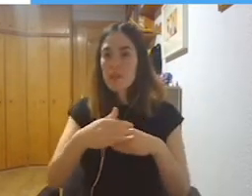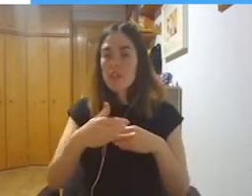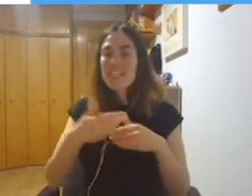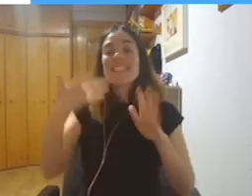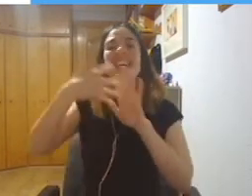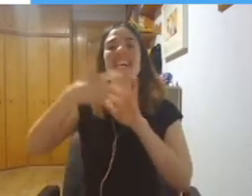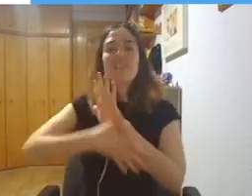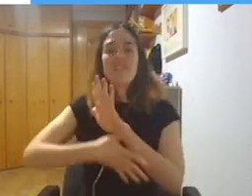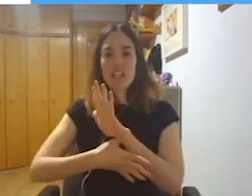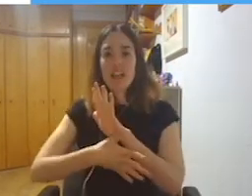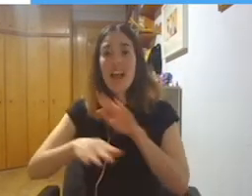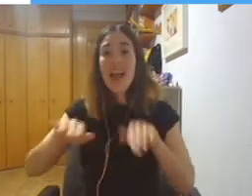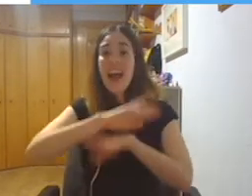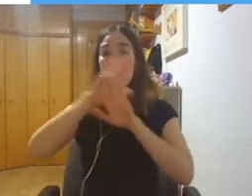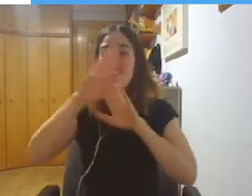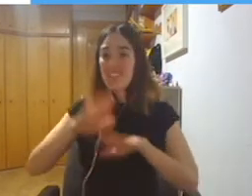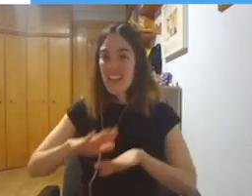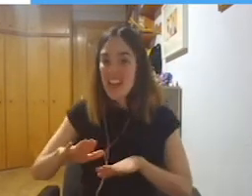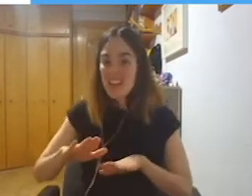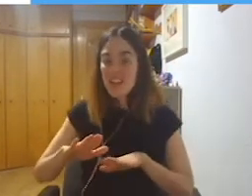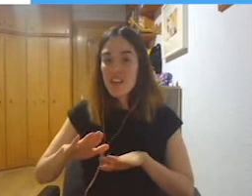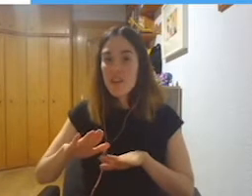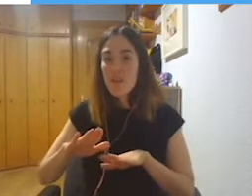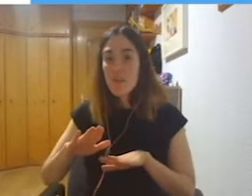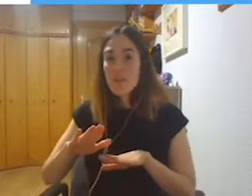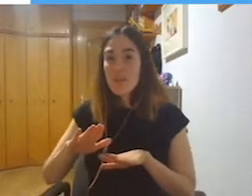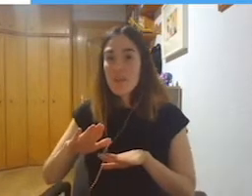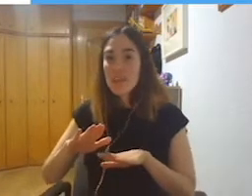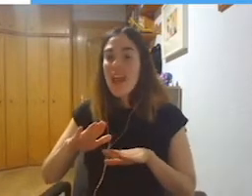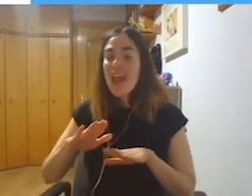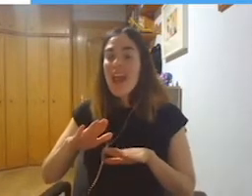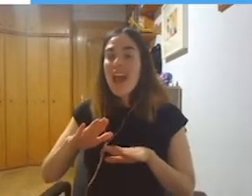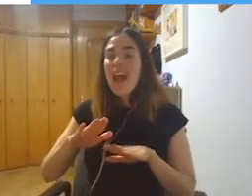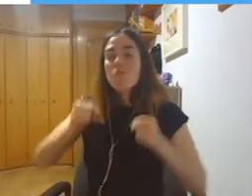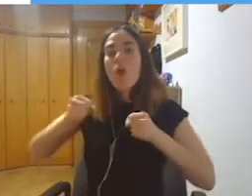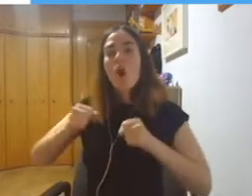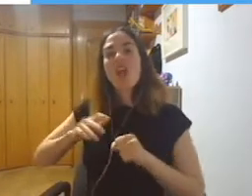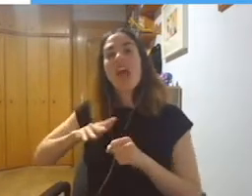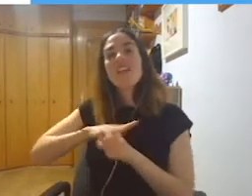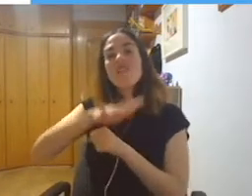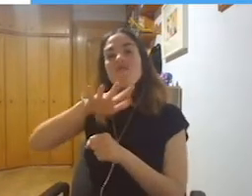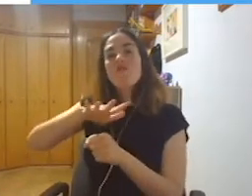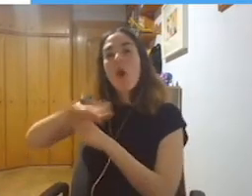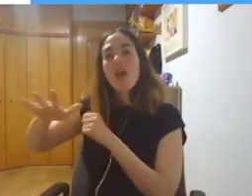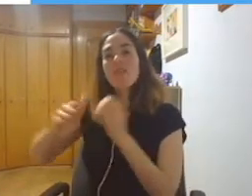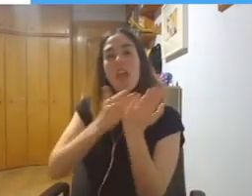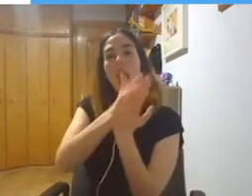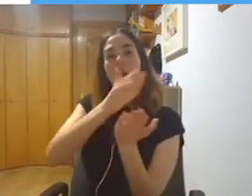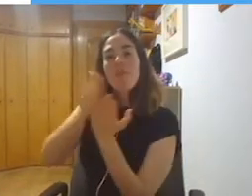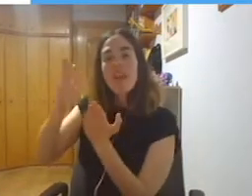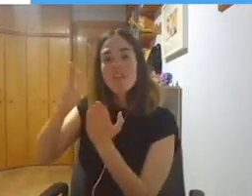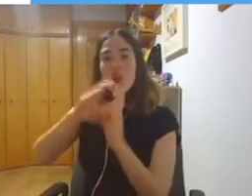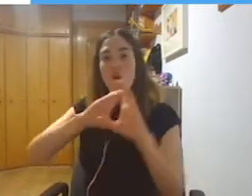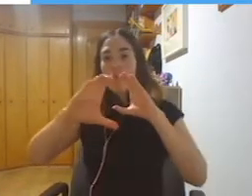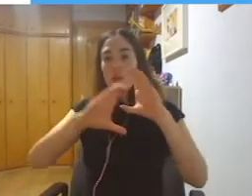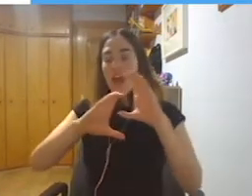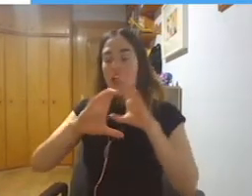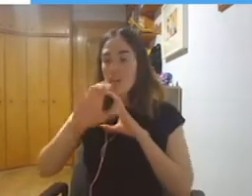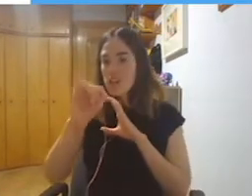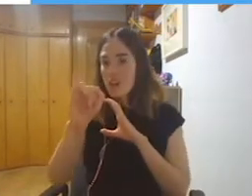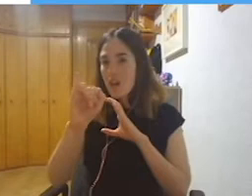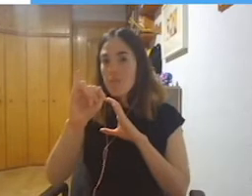decir, al final de cuentas es qué poder de influencia tienen los medios de